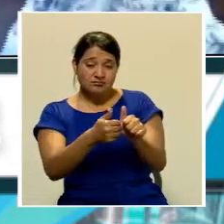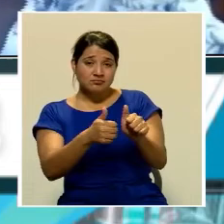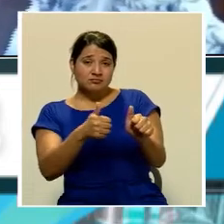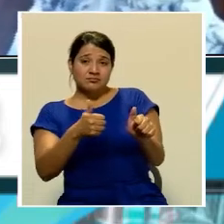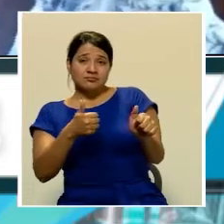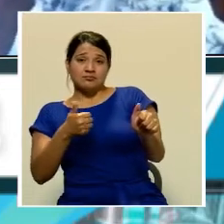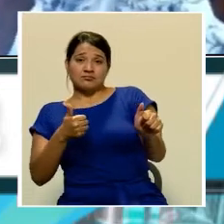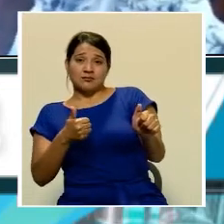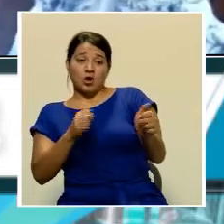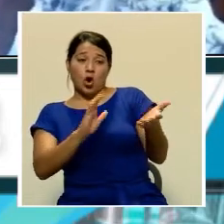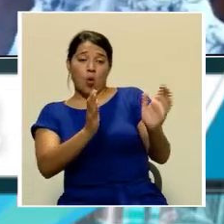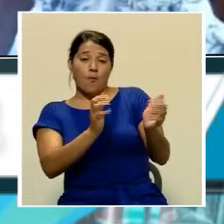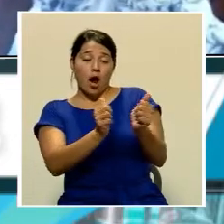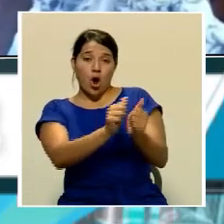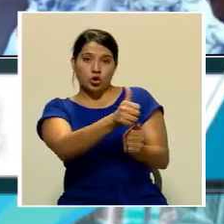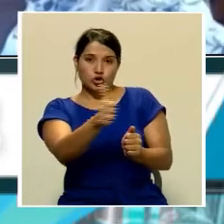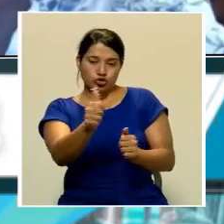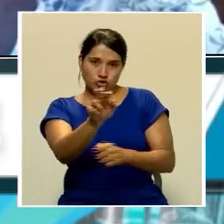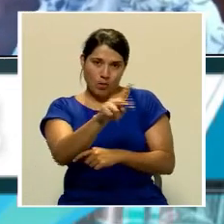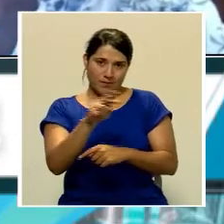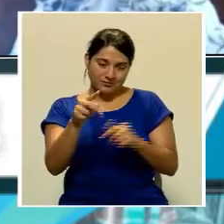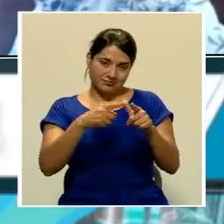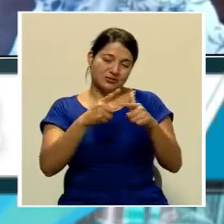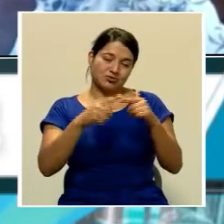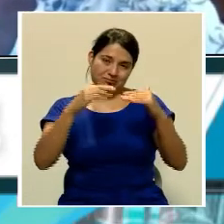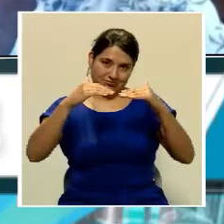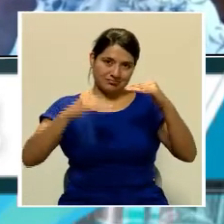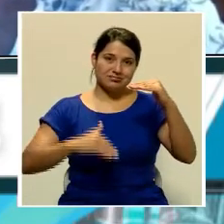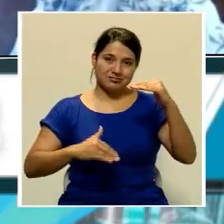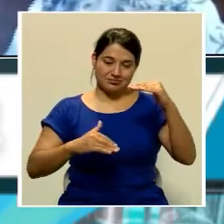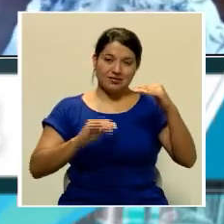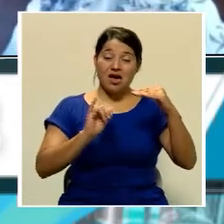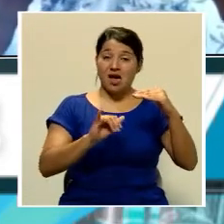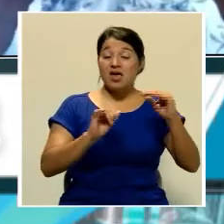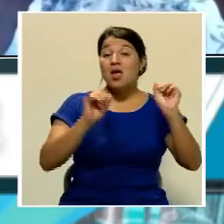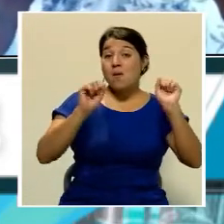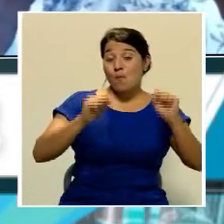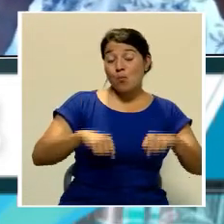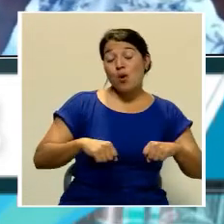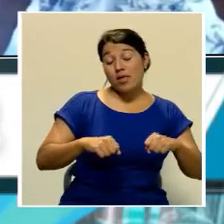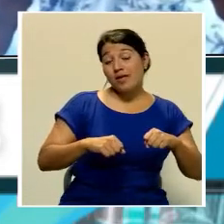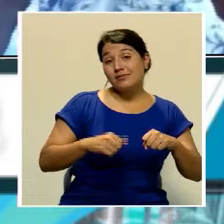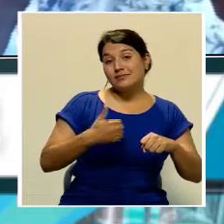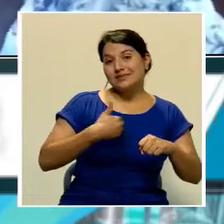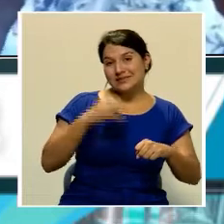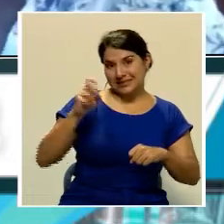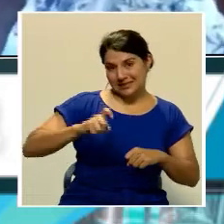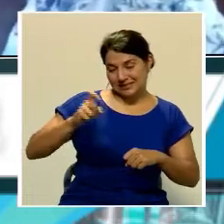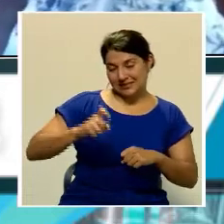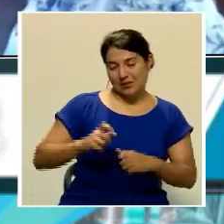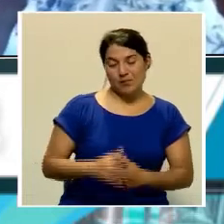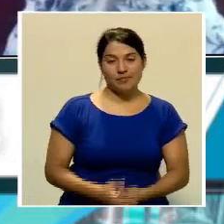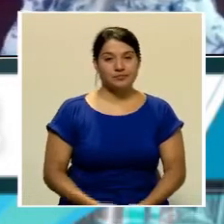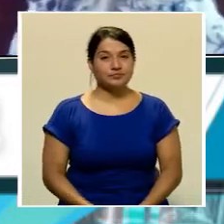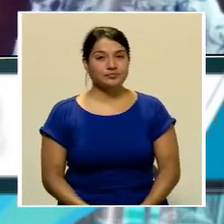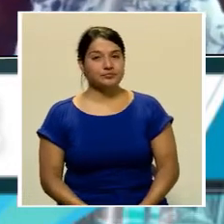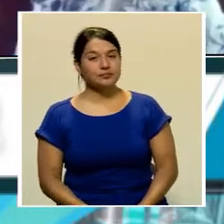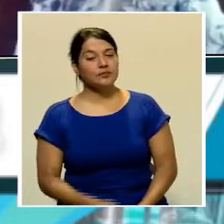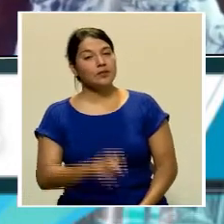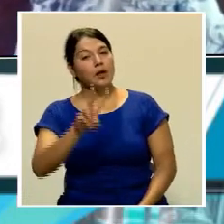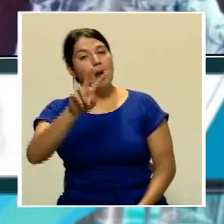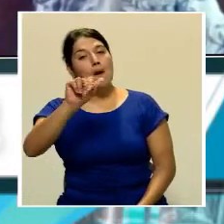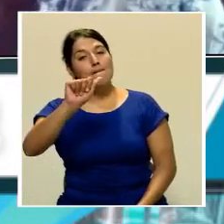que estallan en secundaria. Entonces, pues ahí, digamos, pueden haber una necesidad de estrategias.